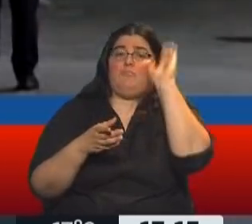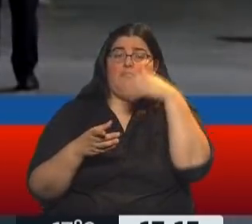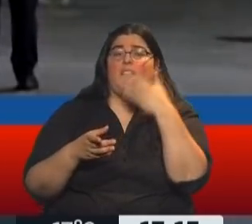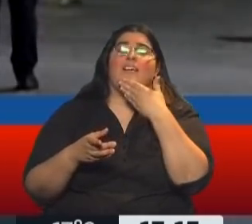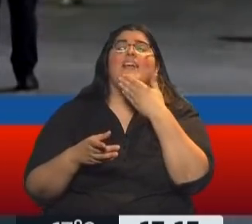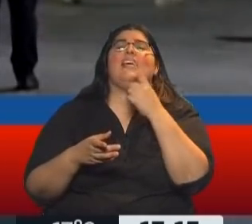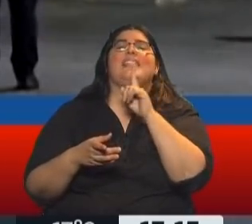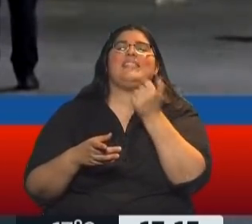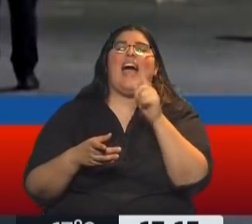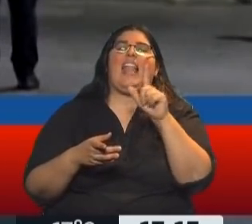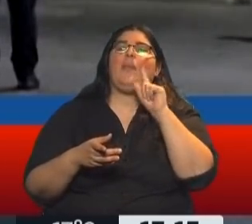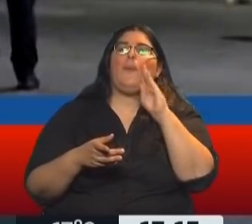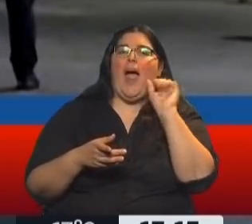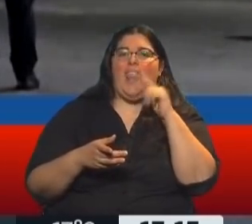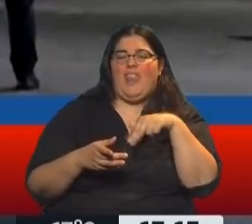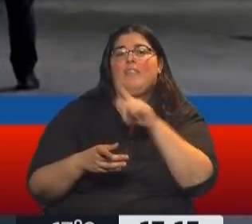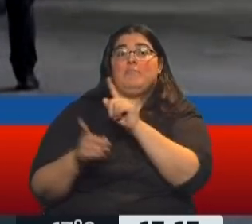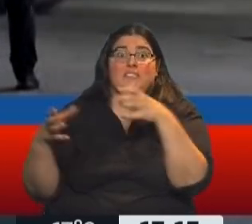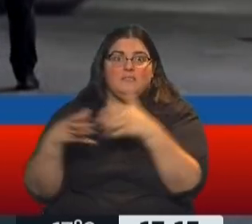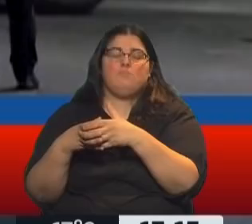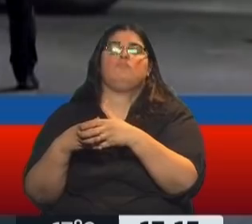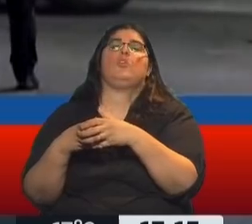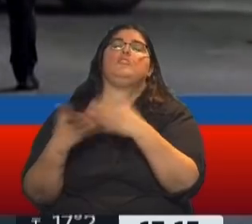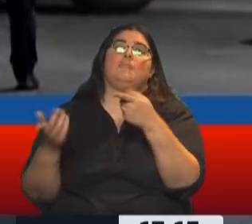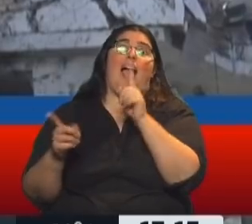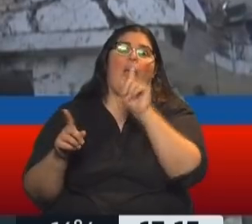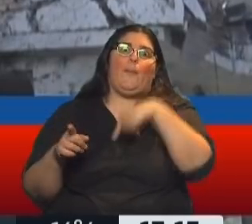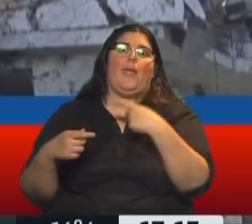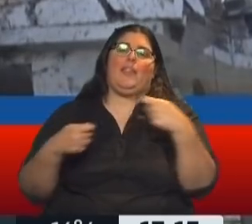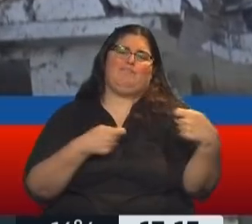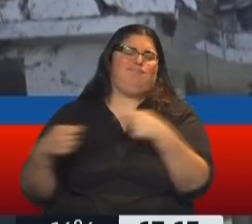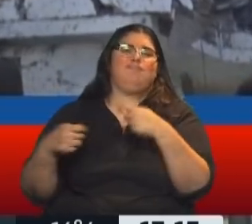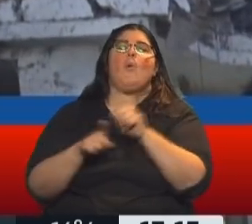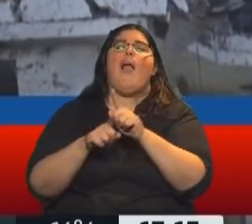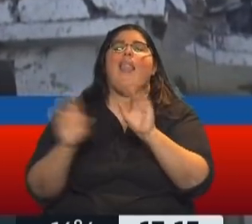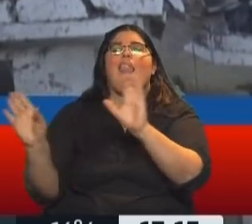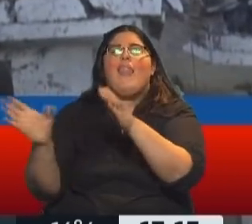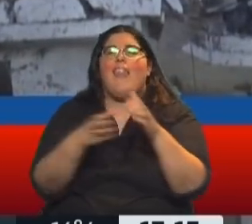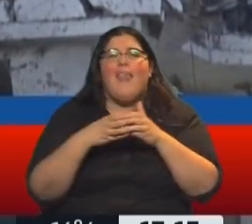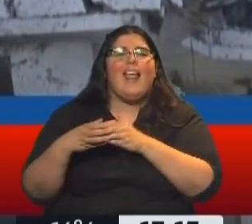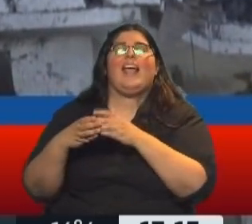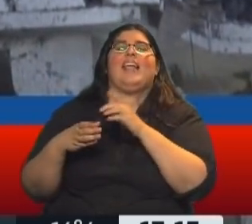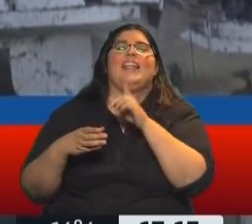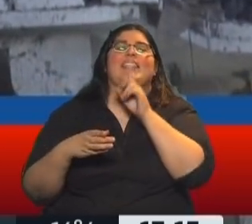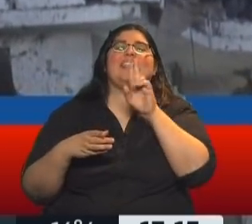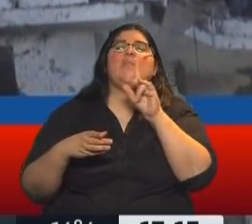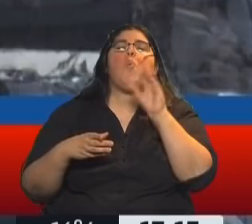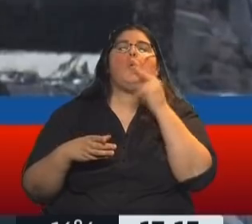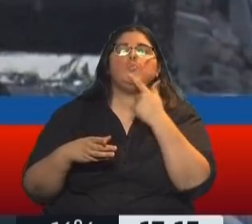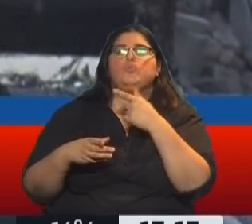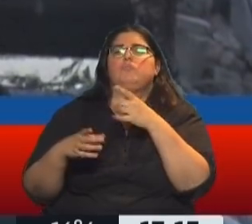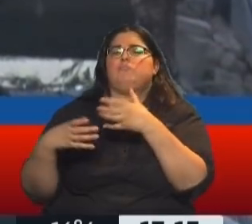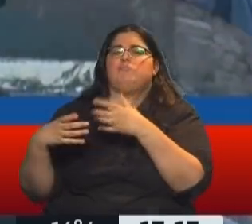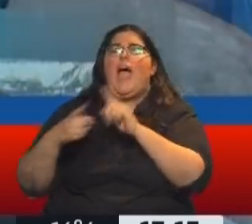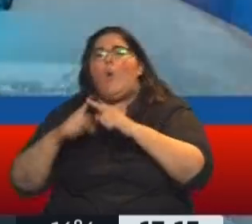es la disputa por el poder que se está dando entre distintas tribus que a la vez se van alineando, van por un momento logrando pactos, por